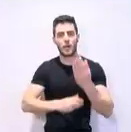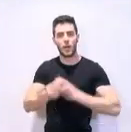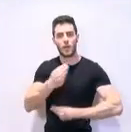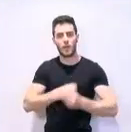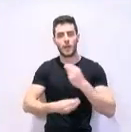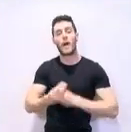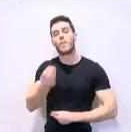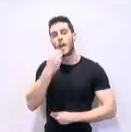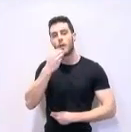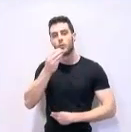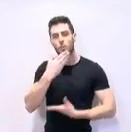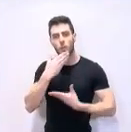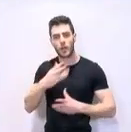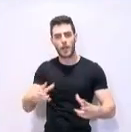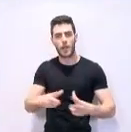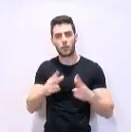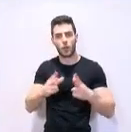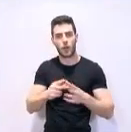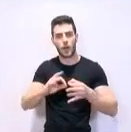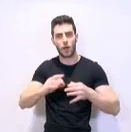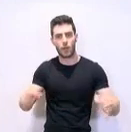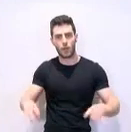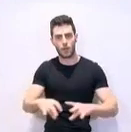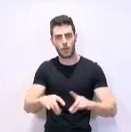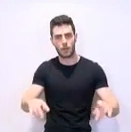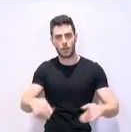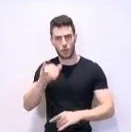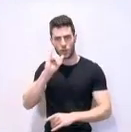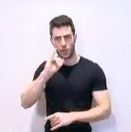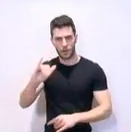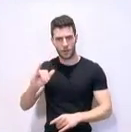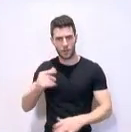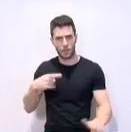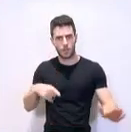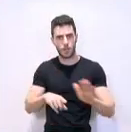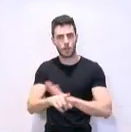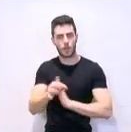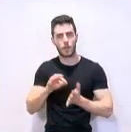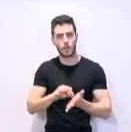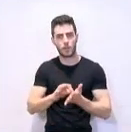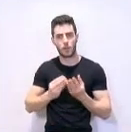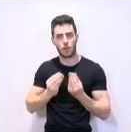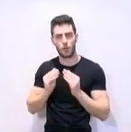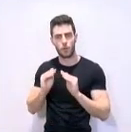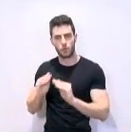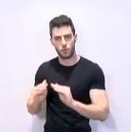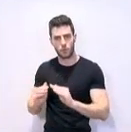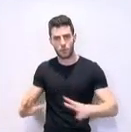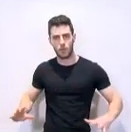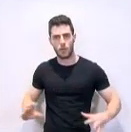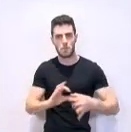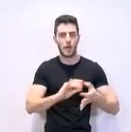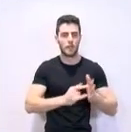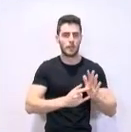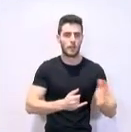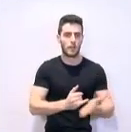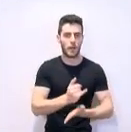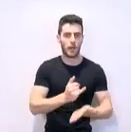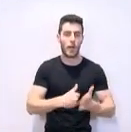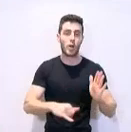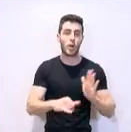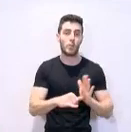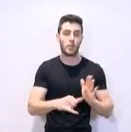de sociedad cooperativa en el territorio riojano que desarrollen su servicio en conexión con sistemas agrarios de proximidad